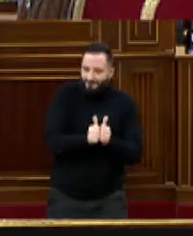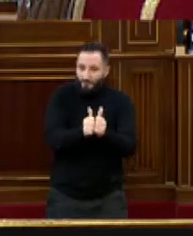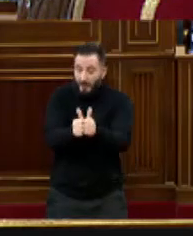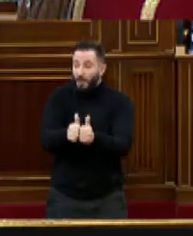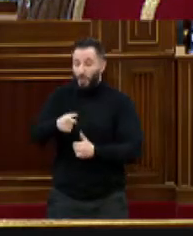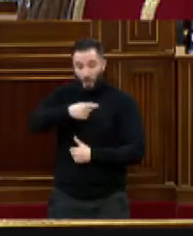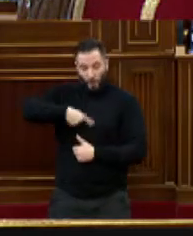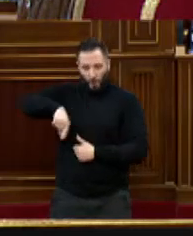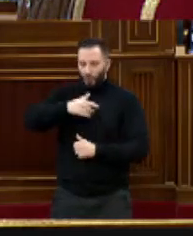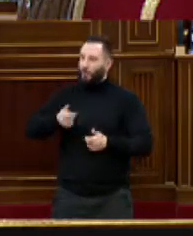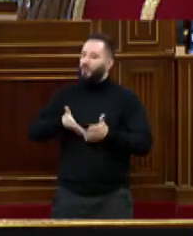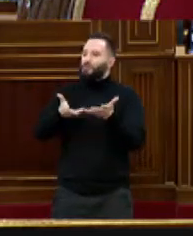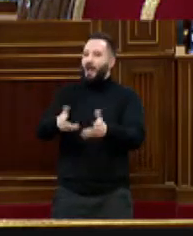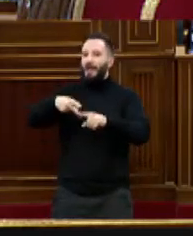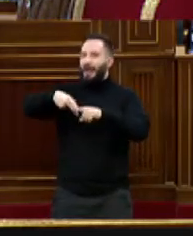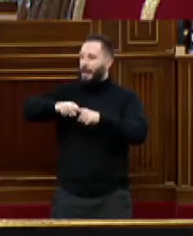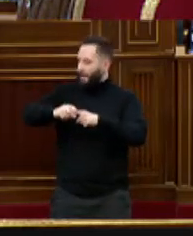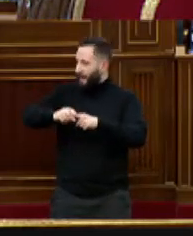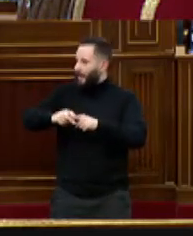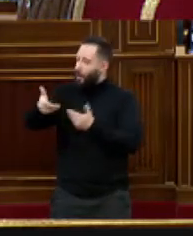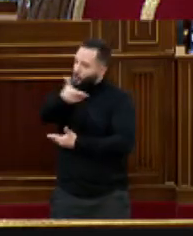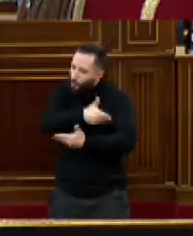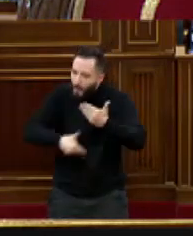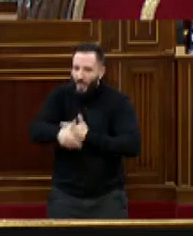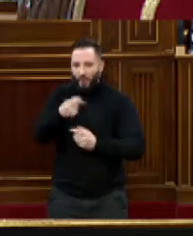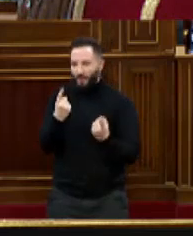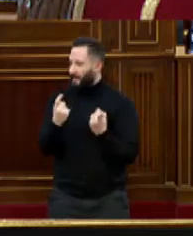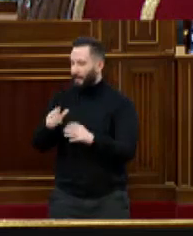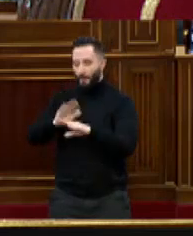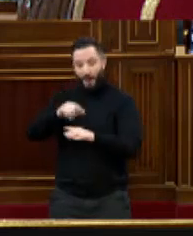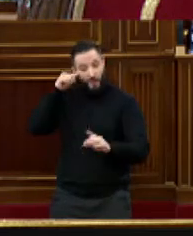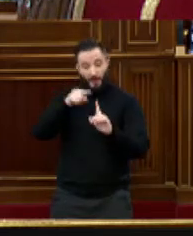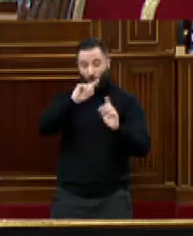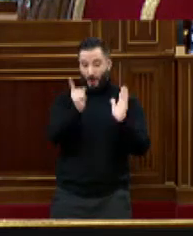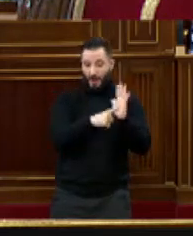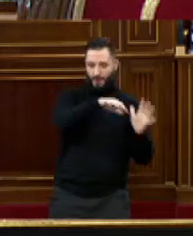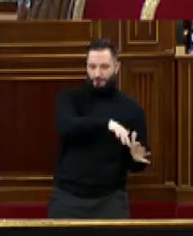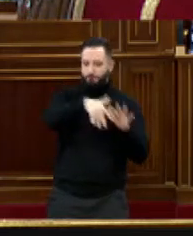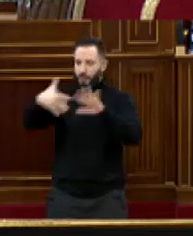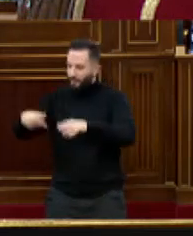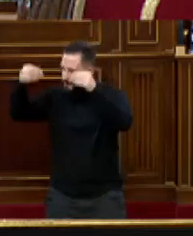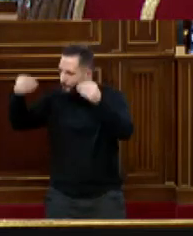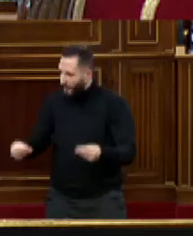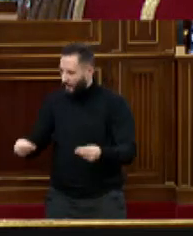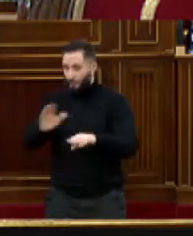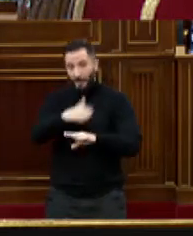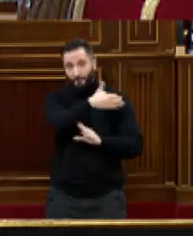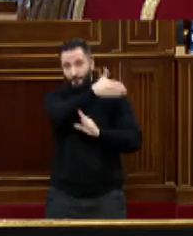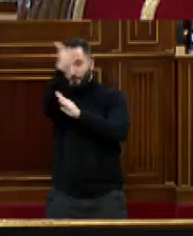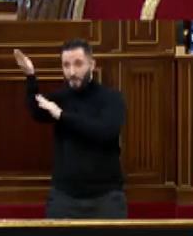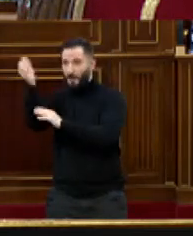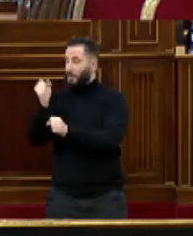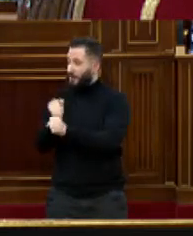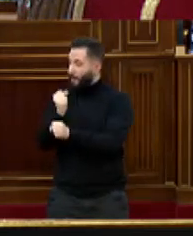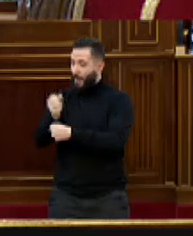a ser un instrumento un cooperador necesario para la mejor aplicación de la ley en Alianza con el resto de operadores